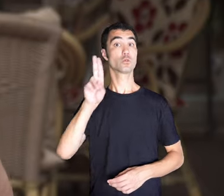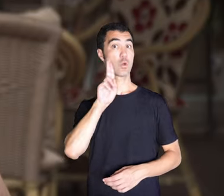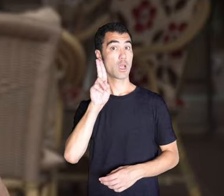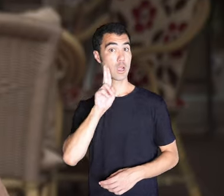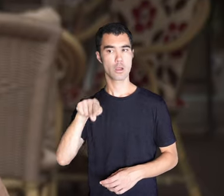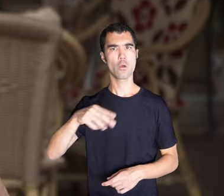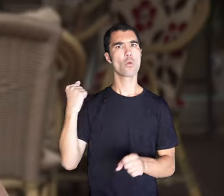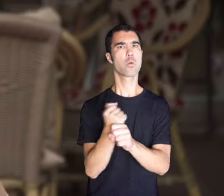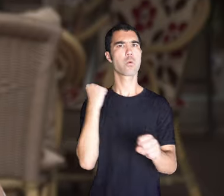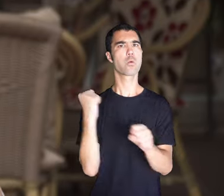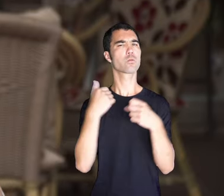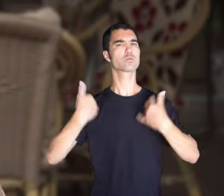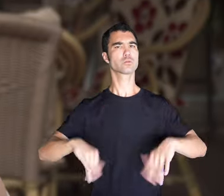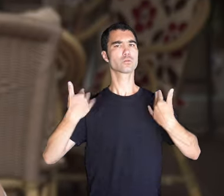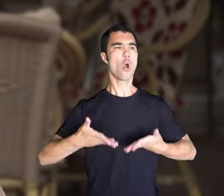muchísimo,